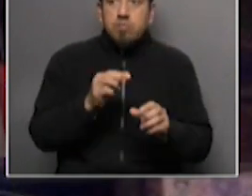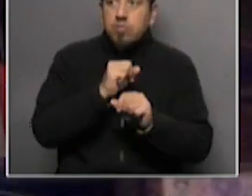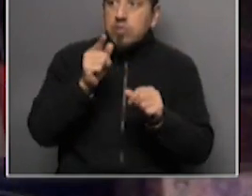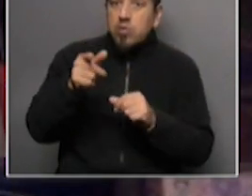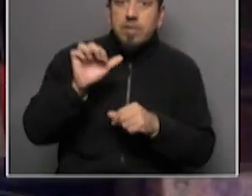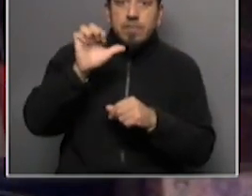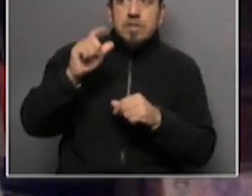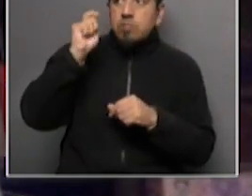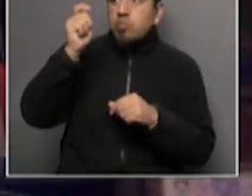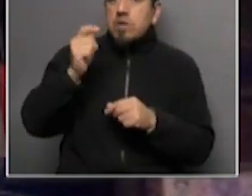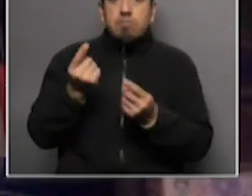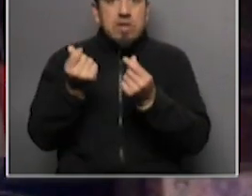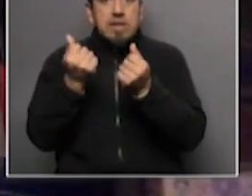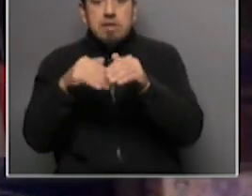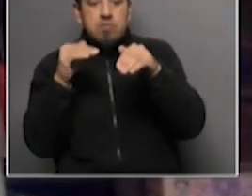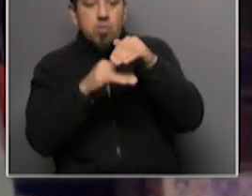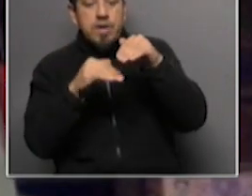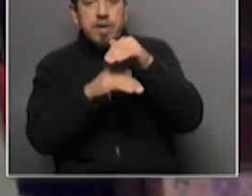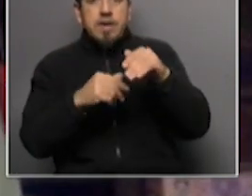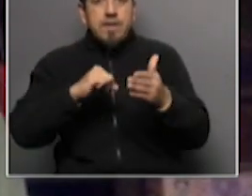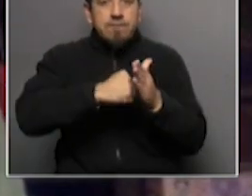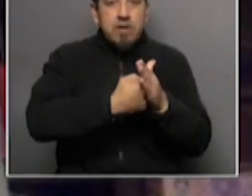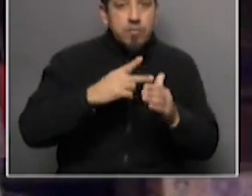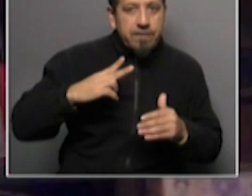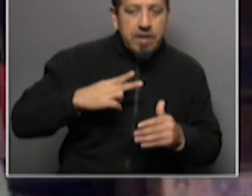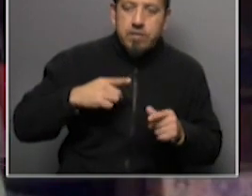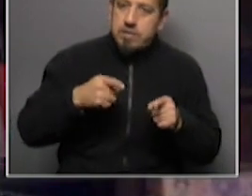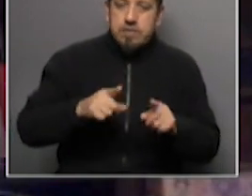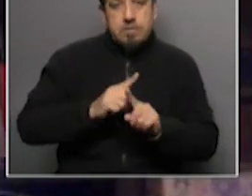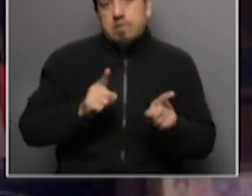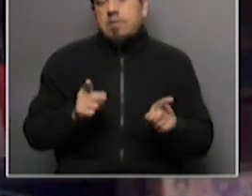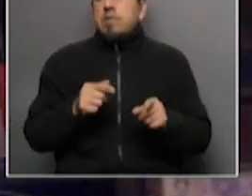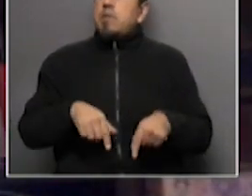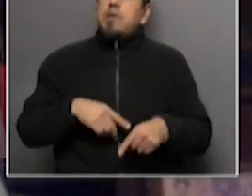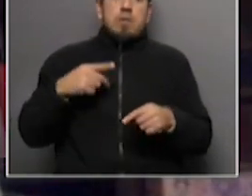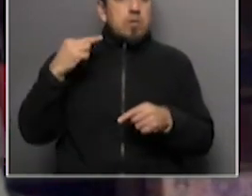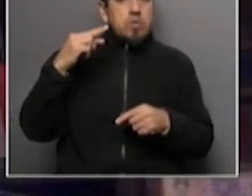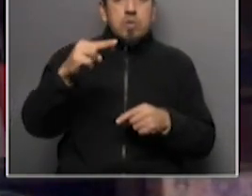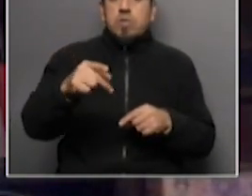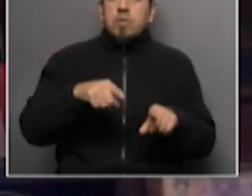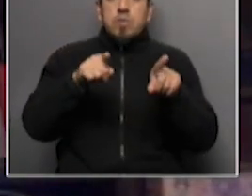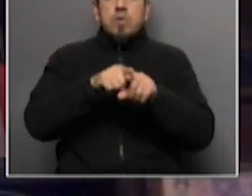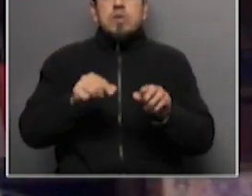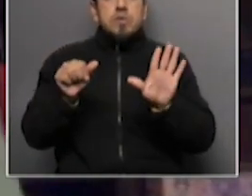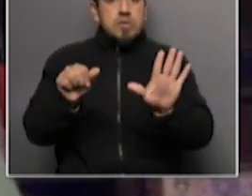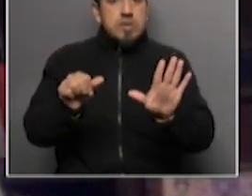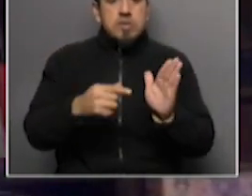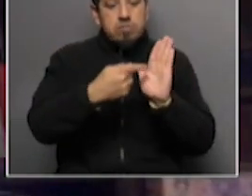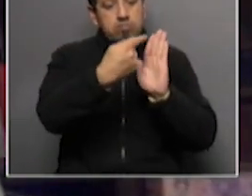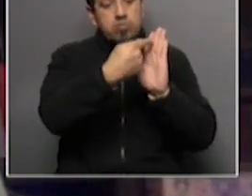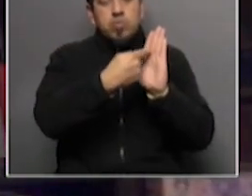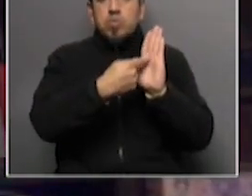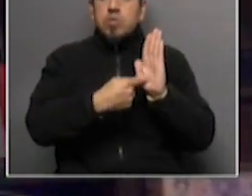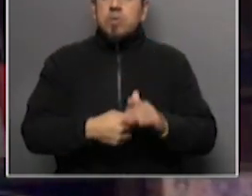los organismos públicos a depositar sus fondos en bancos que no fueran el Banco República. Yo diría que esos seis paquetes han